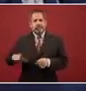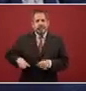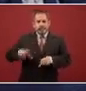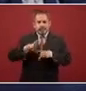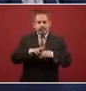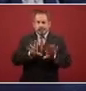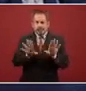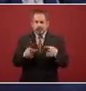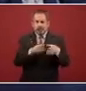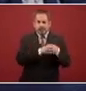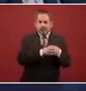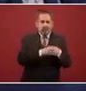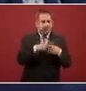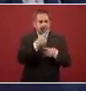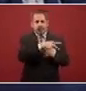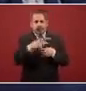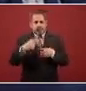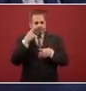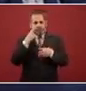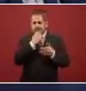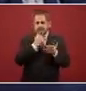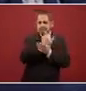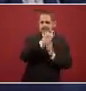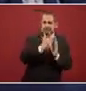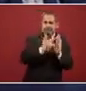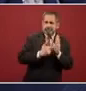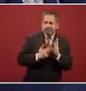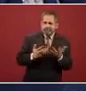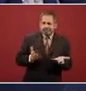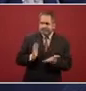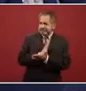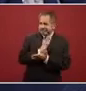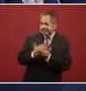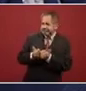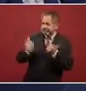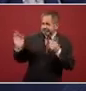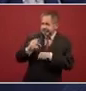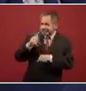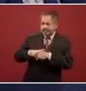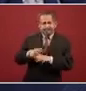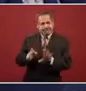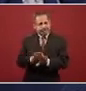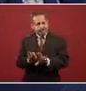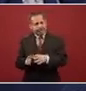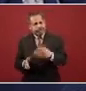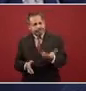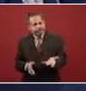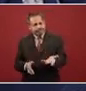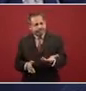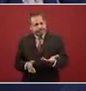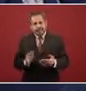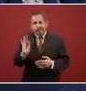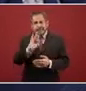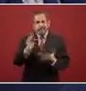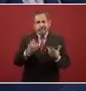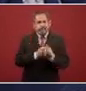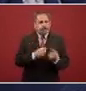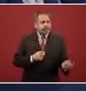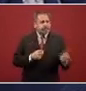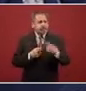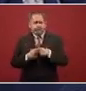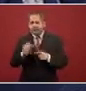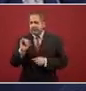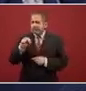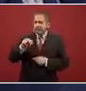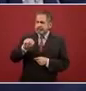sus propias medidas? ¿Qué papel juega eso? Y en todo caso, ¿cómo está vinculado con que se hayan o no adherido al INSABI? Es un